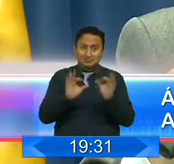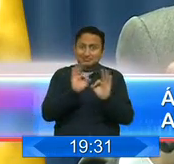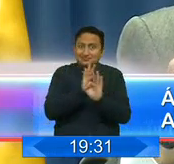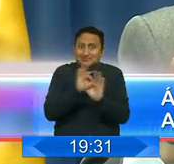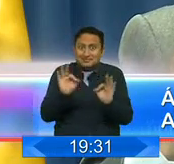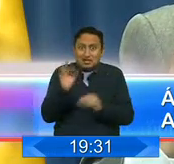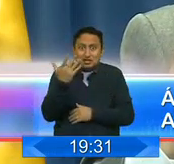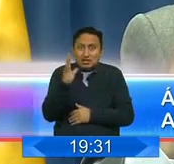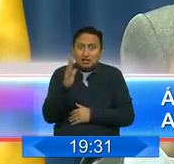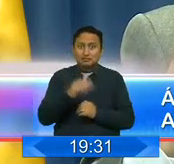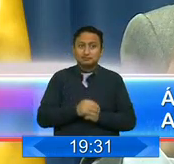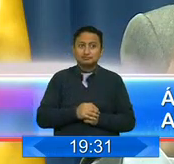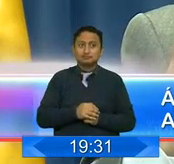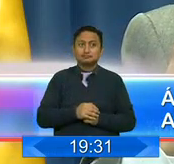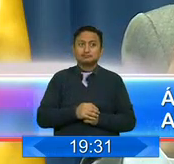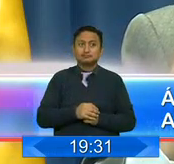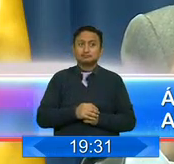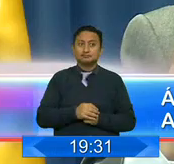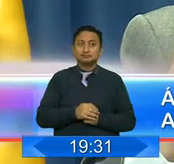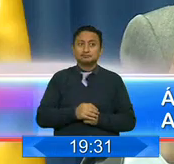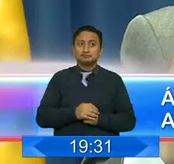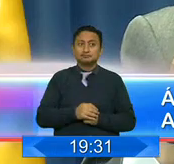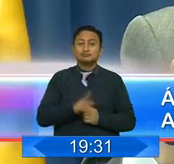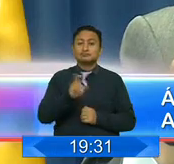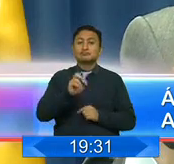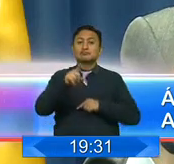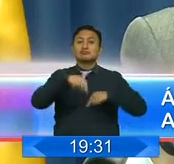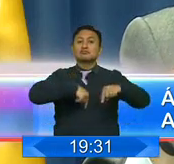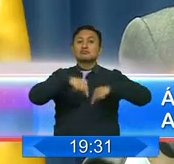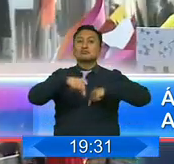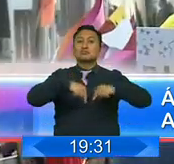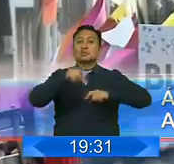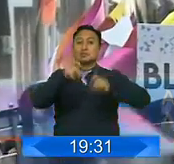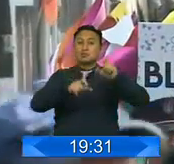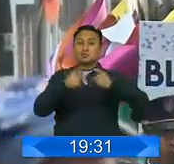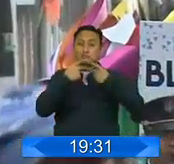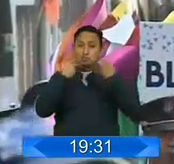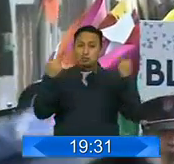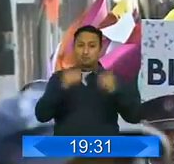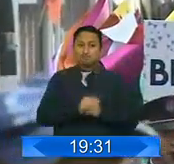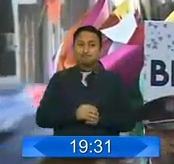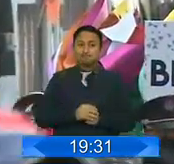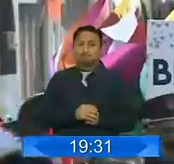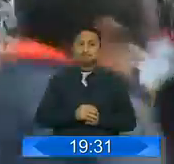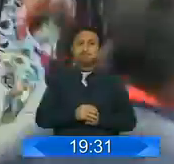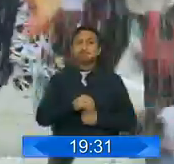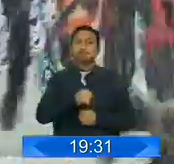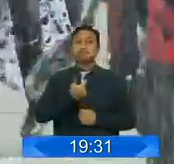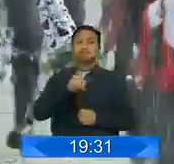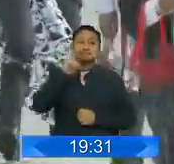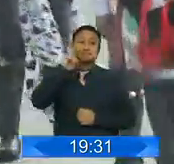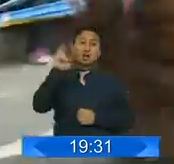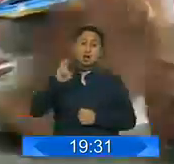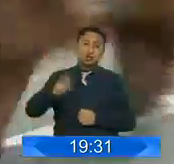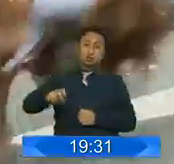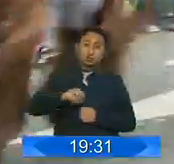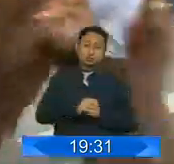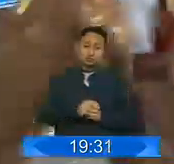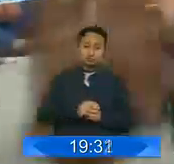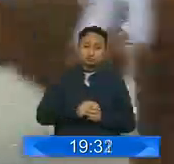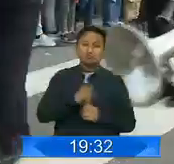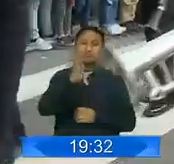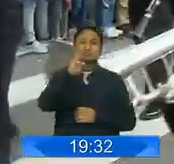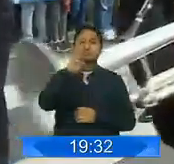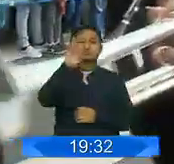fallecido en la modalidad de transporte de pasajeros. Mientras tanto, en lo referente al turismo, el carnaval movió alrededor